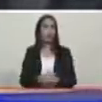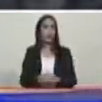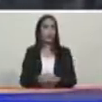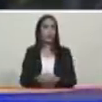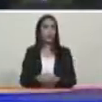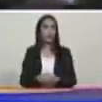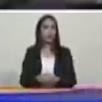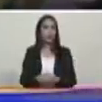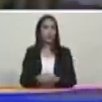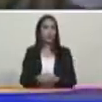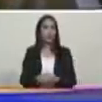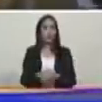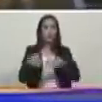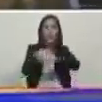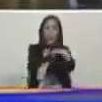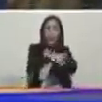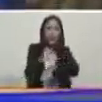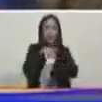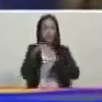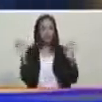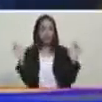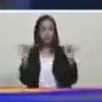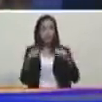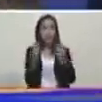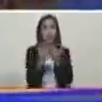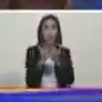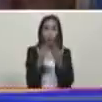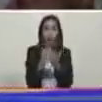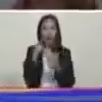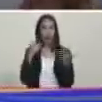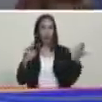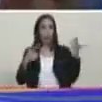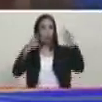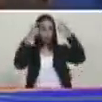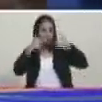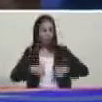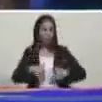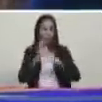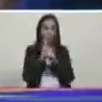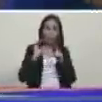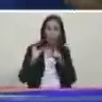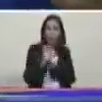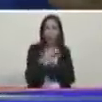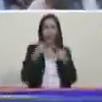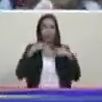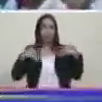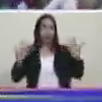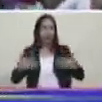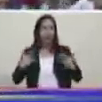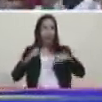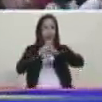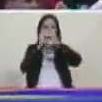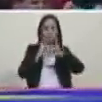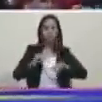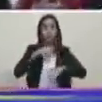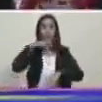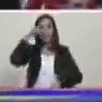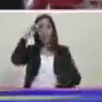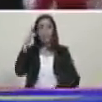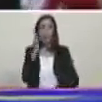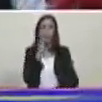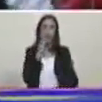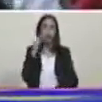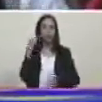niños y niñas de todas las escuelas que con sus disfraces, con su alegría, con sus padres, sus madres,